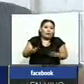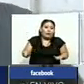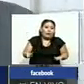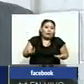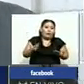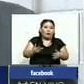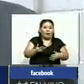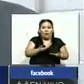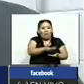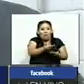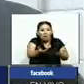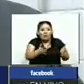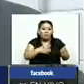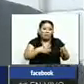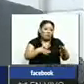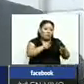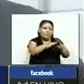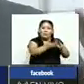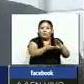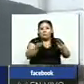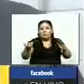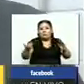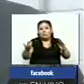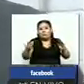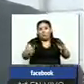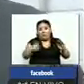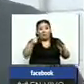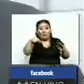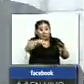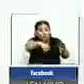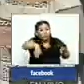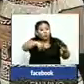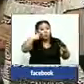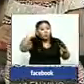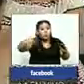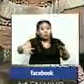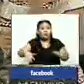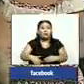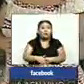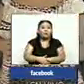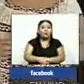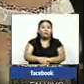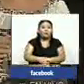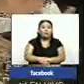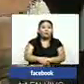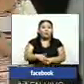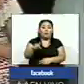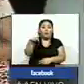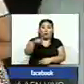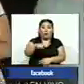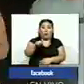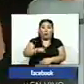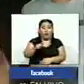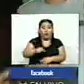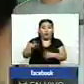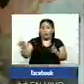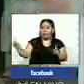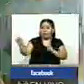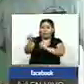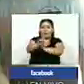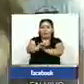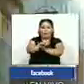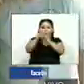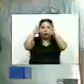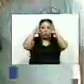sacando ya las últimas cosas que supuestamente ya están en círculo rojo, todo eso. Nosotros acá se relevan a medianoche, entonces ellos están